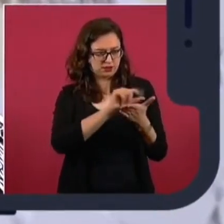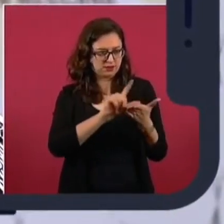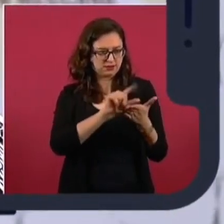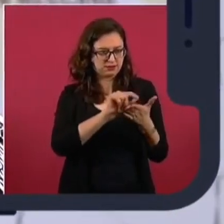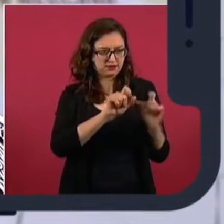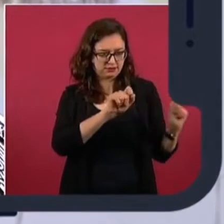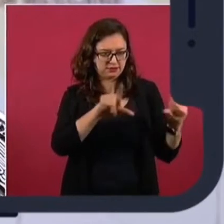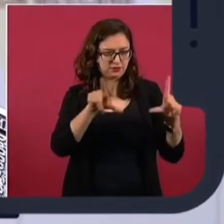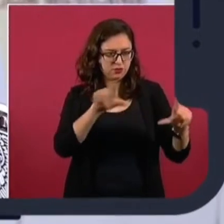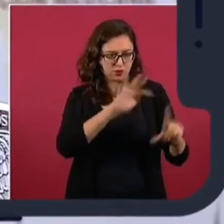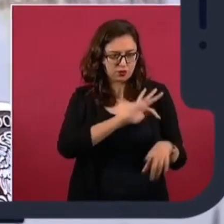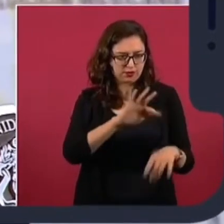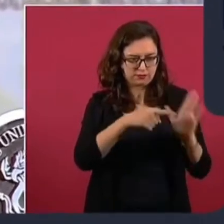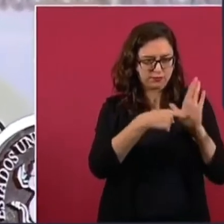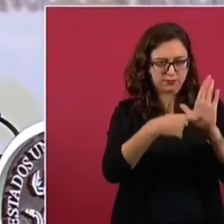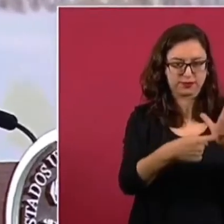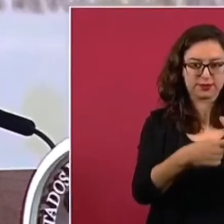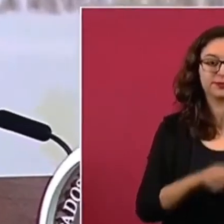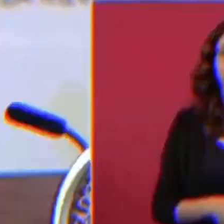la percepción.